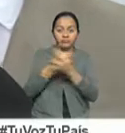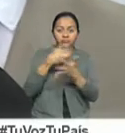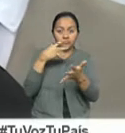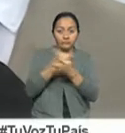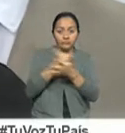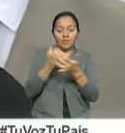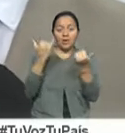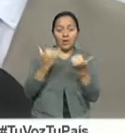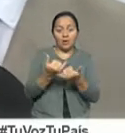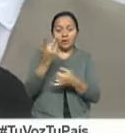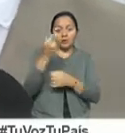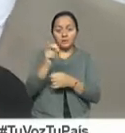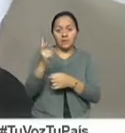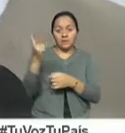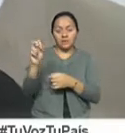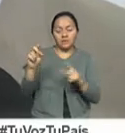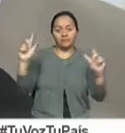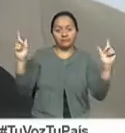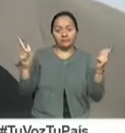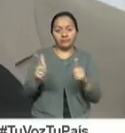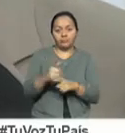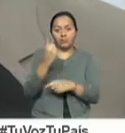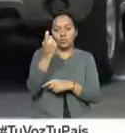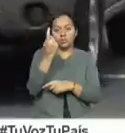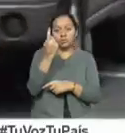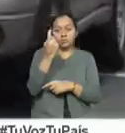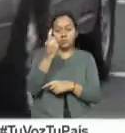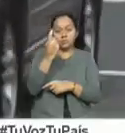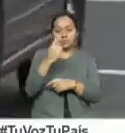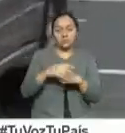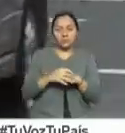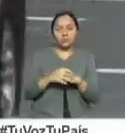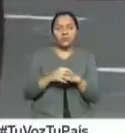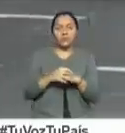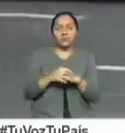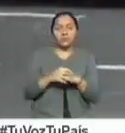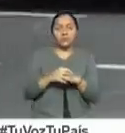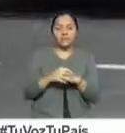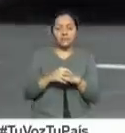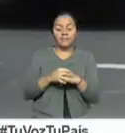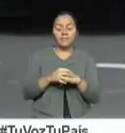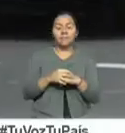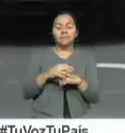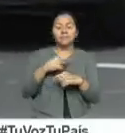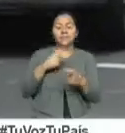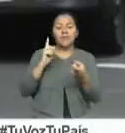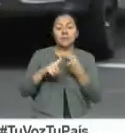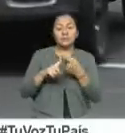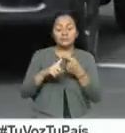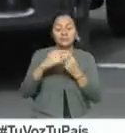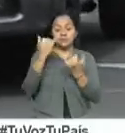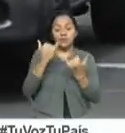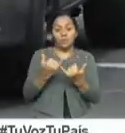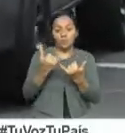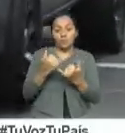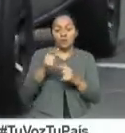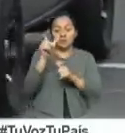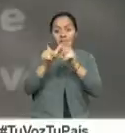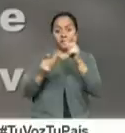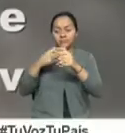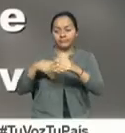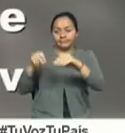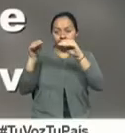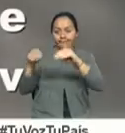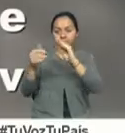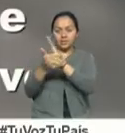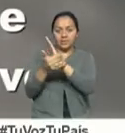es al 2020 llegar a 11 fallecidos por cada 100.000 habitantes. Al momento se capacita al personal que despacha a los transportistas,